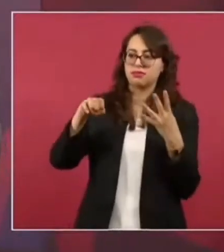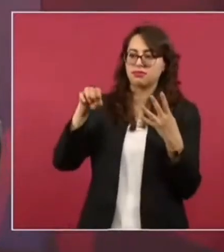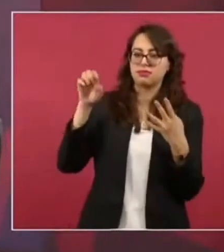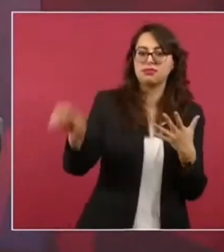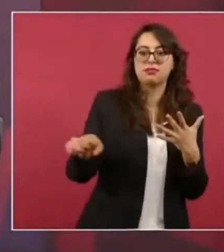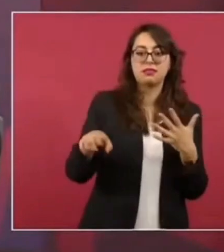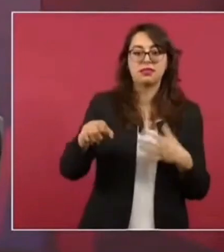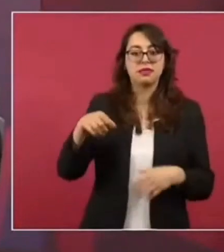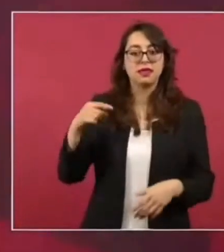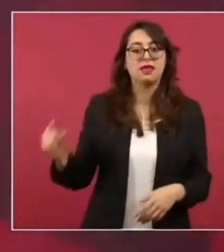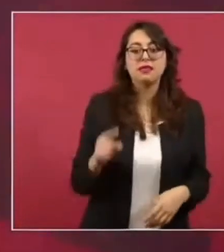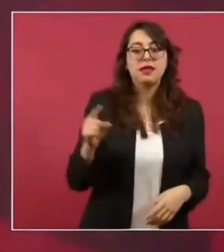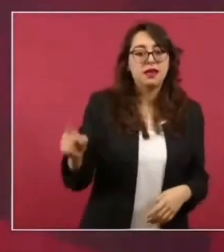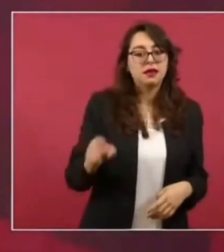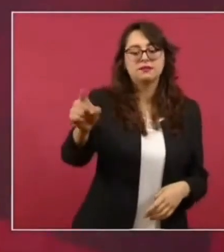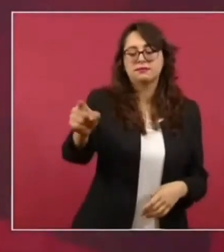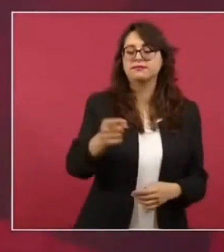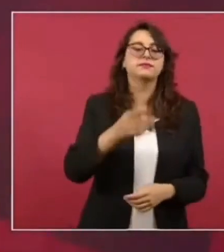Lo celebro.